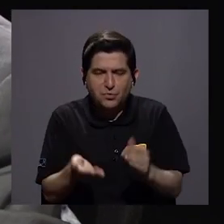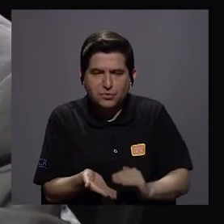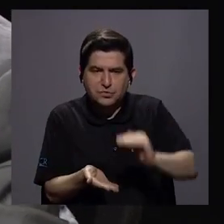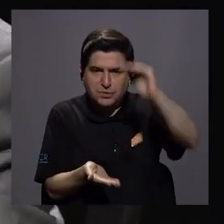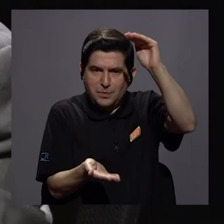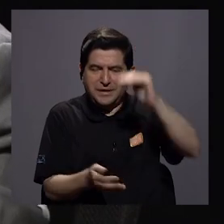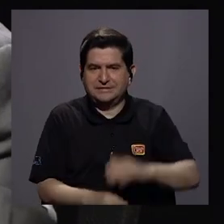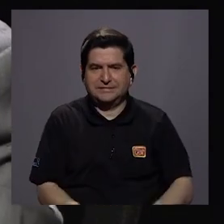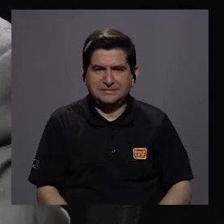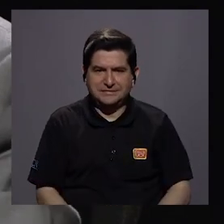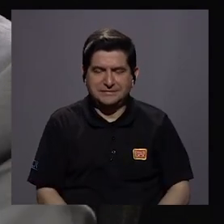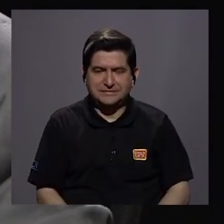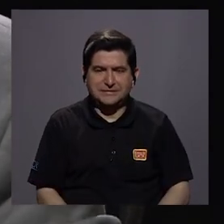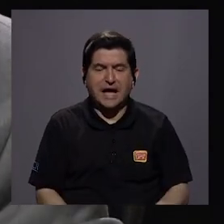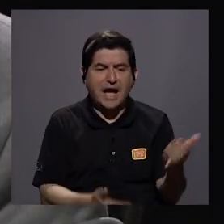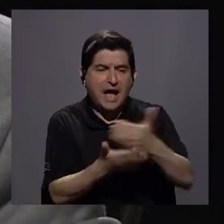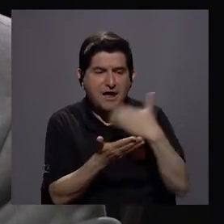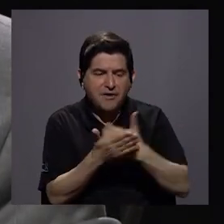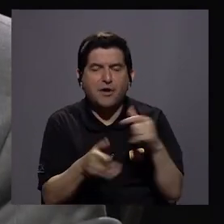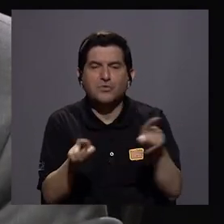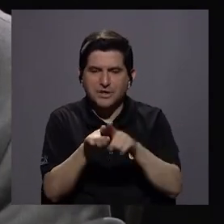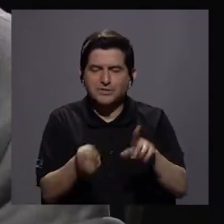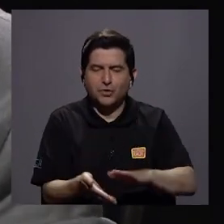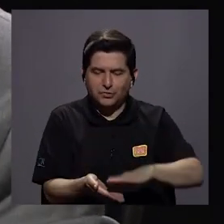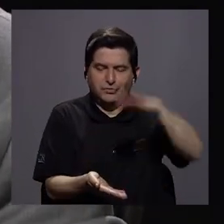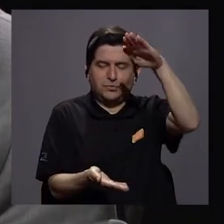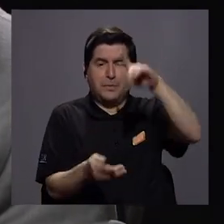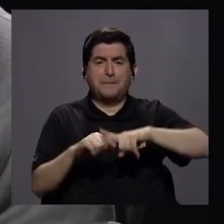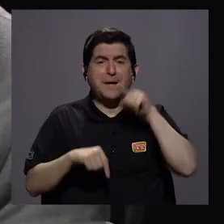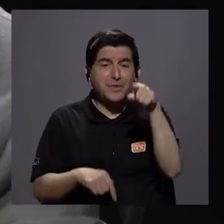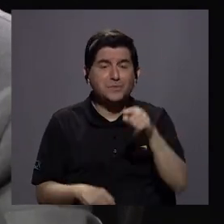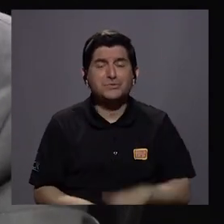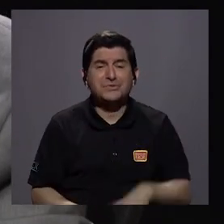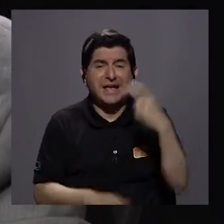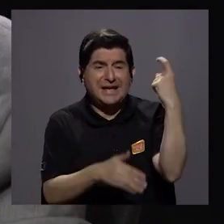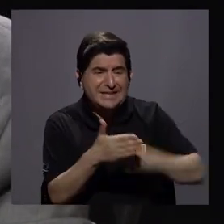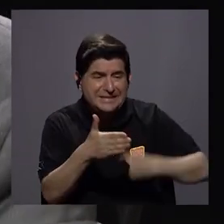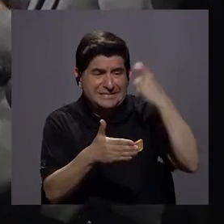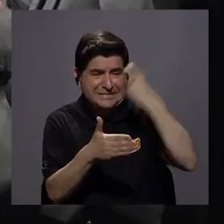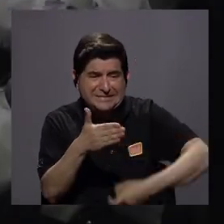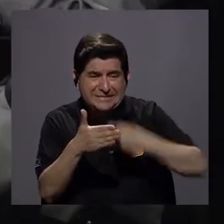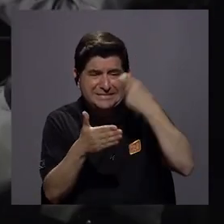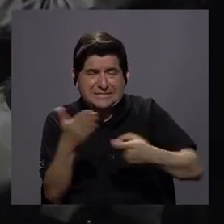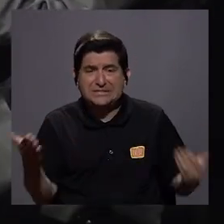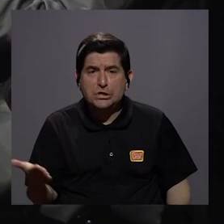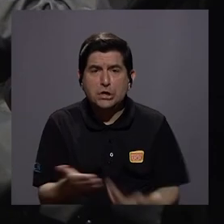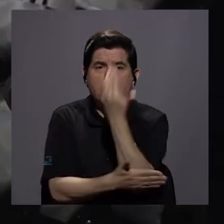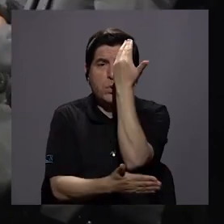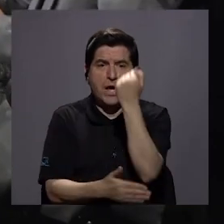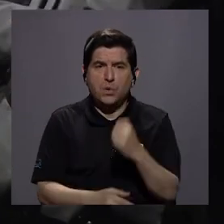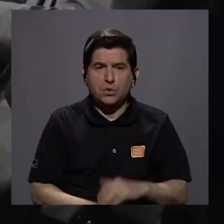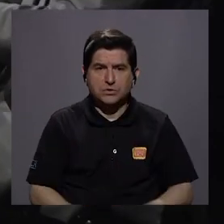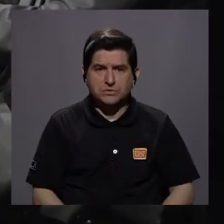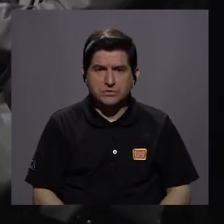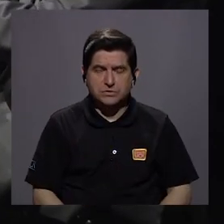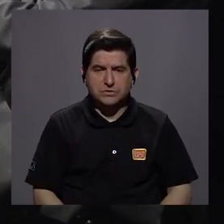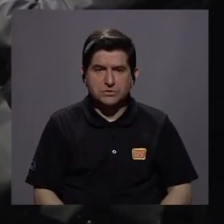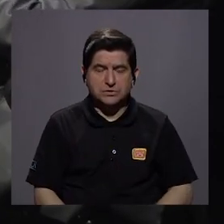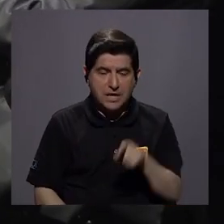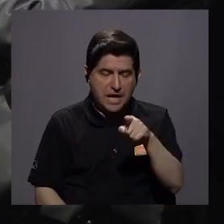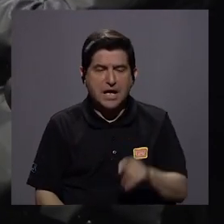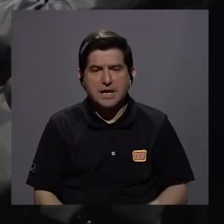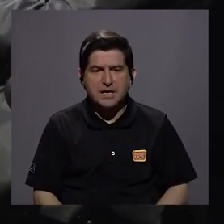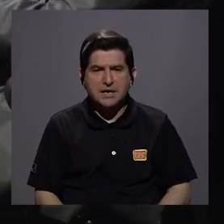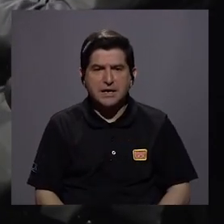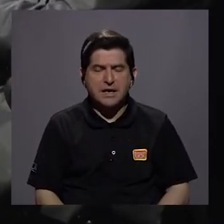mayor. Entonces, la recaudación va a ser mayor. Pero si usted pone impuestos, nuevos impuestos, sobre una